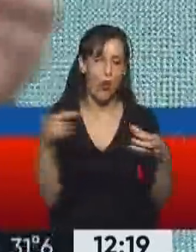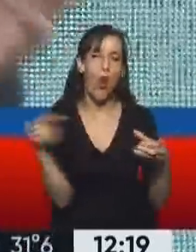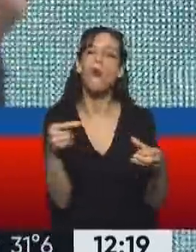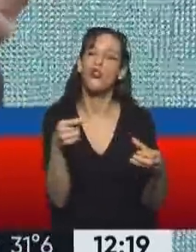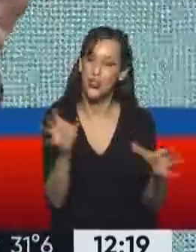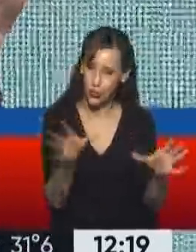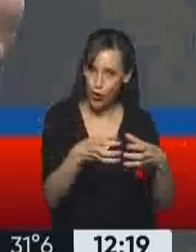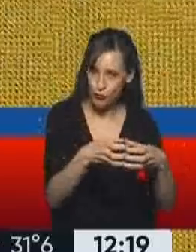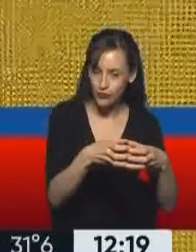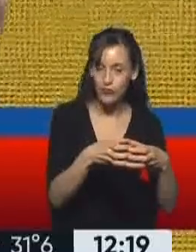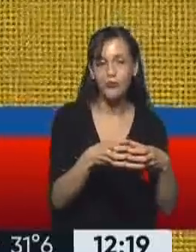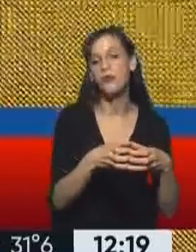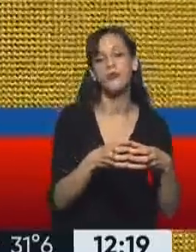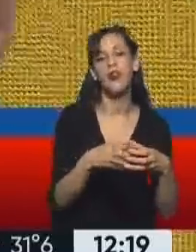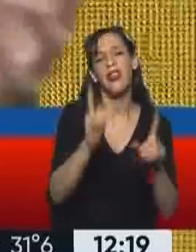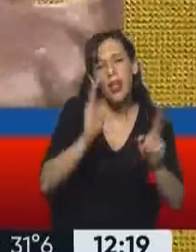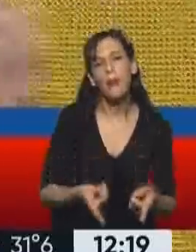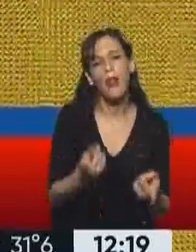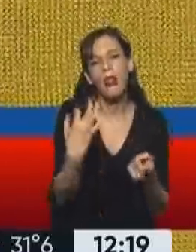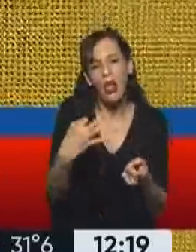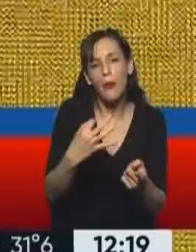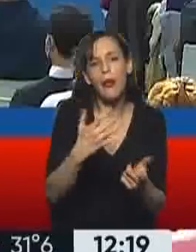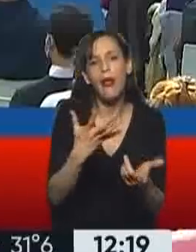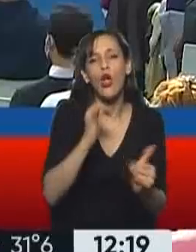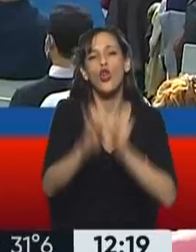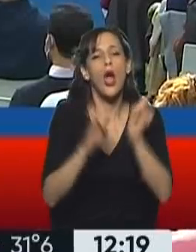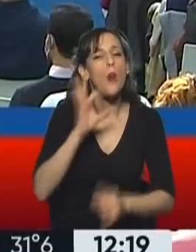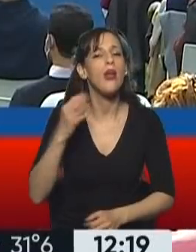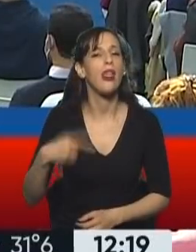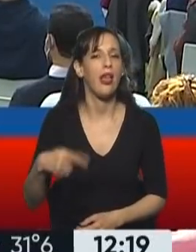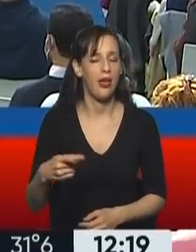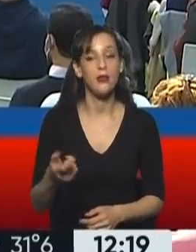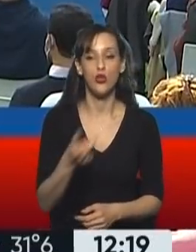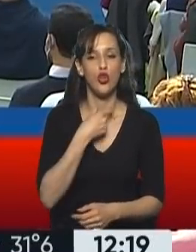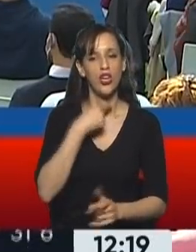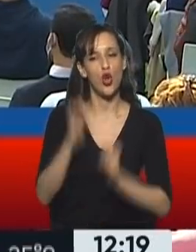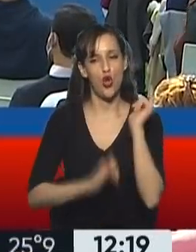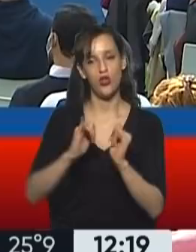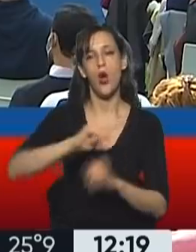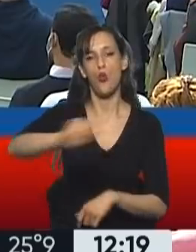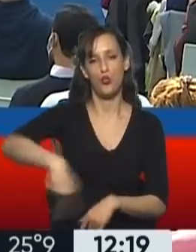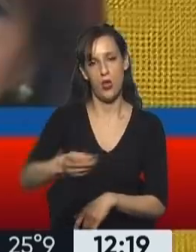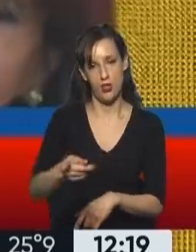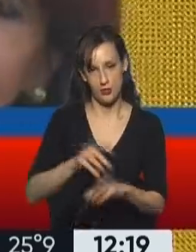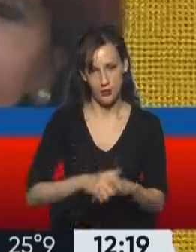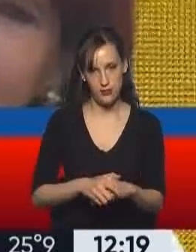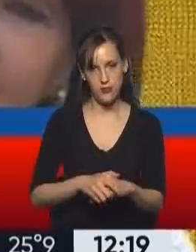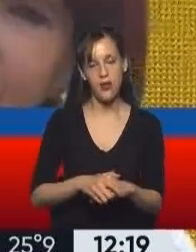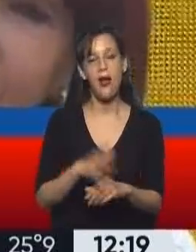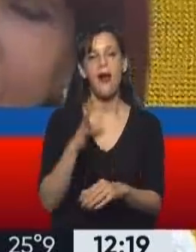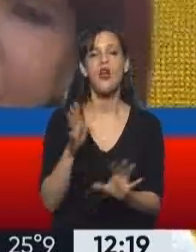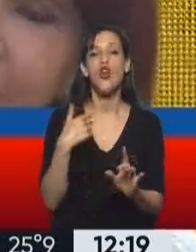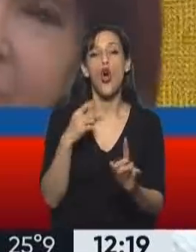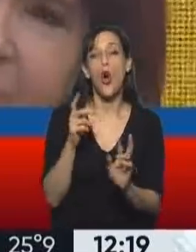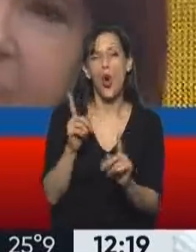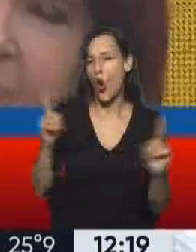porque yo les voy a contar algo que puede ser muy aburrido para la gente, pero quiero contárselo a ustedes. Y prometo no extenderme